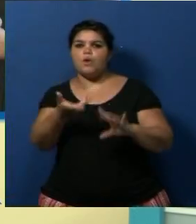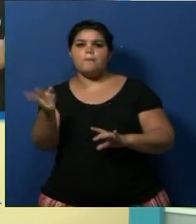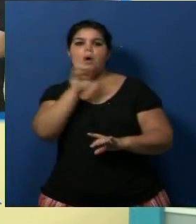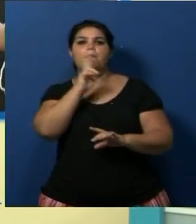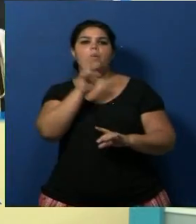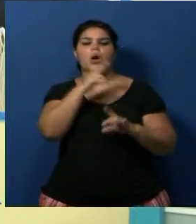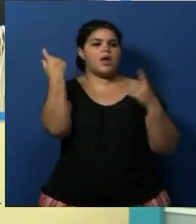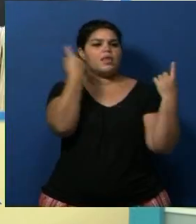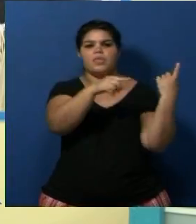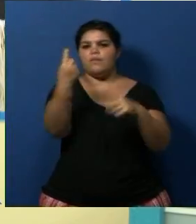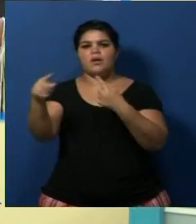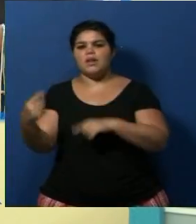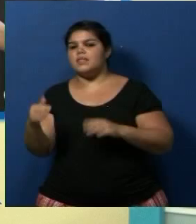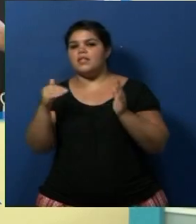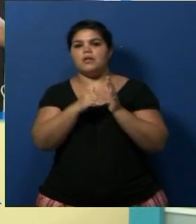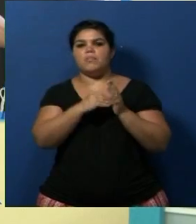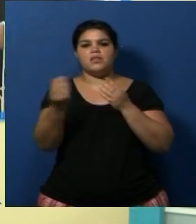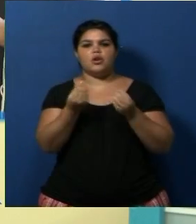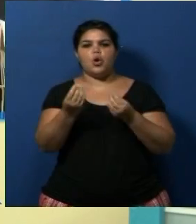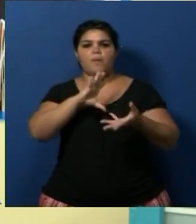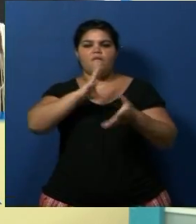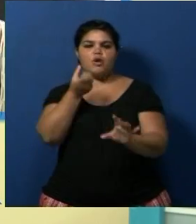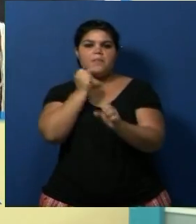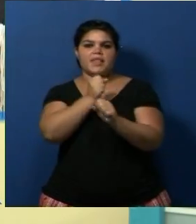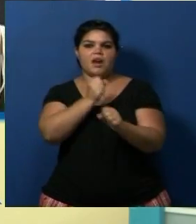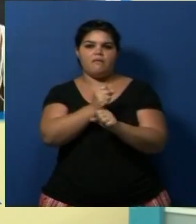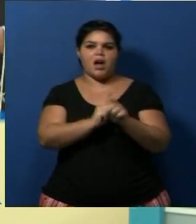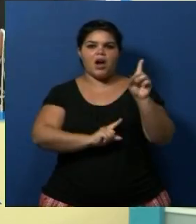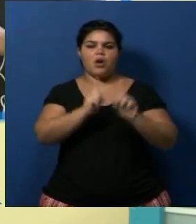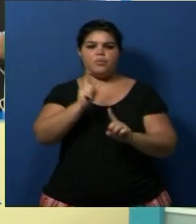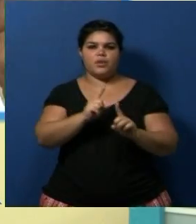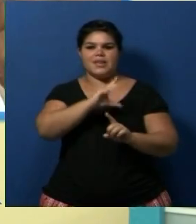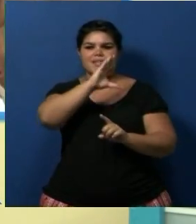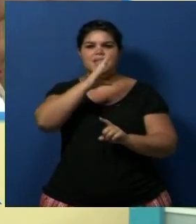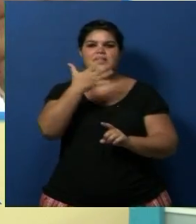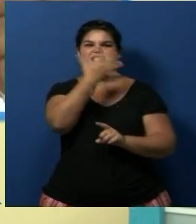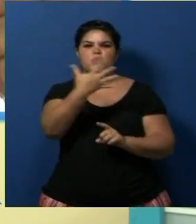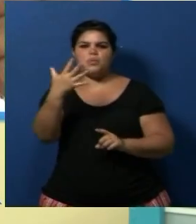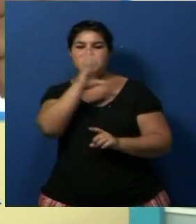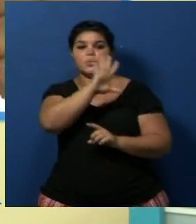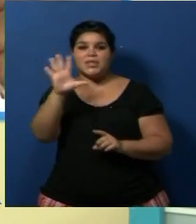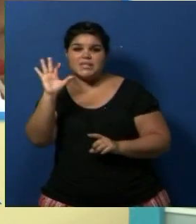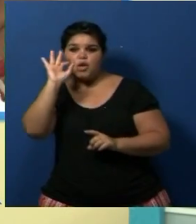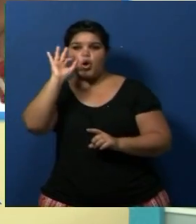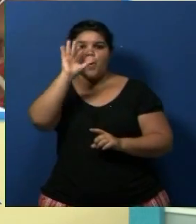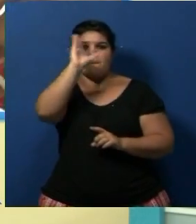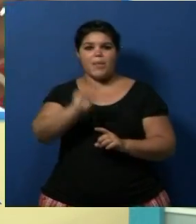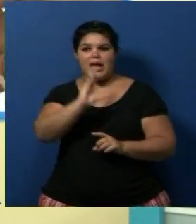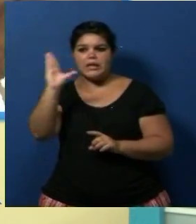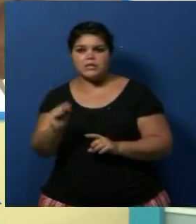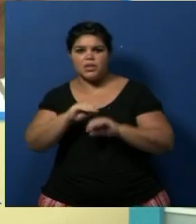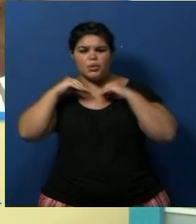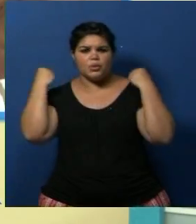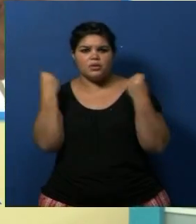lo que cada mujer podía hacer en su lugar de trabajo. Estamos hablando de más de 55 países y algo que nosotros vivimos también como país hace